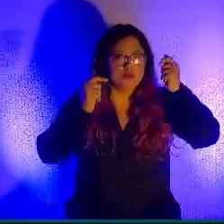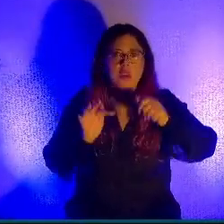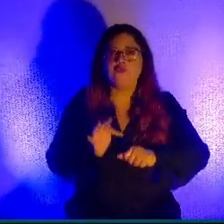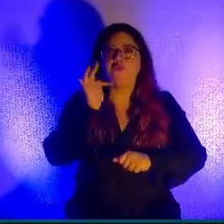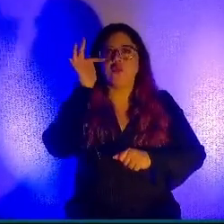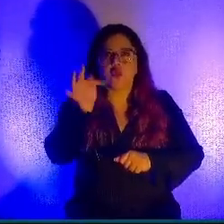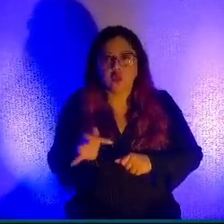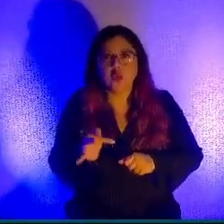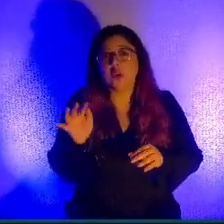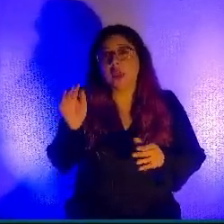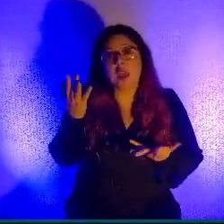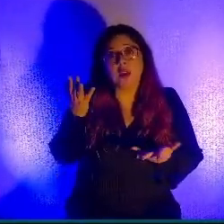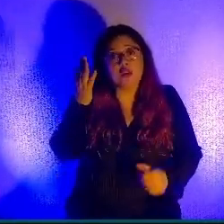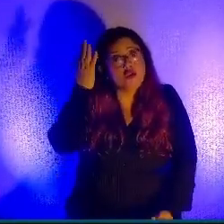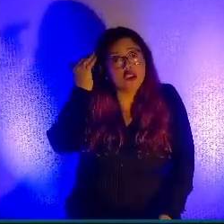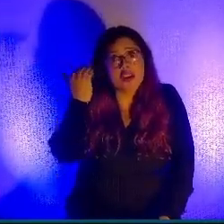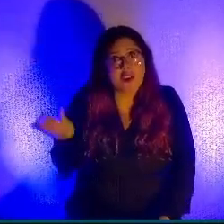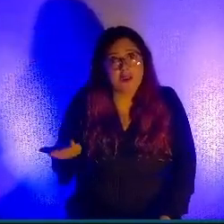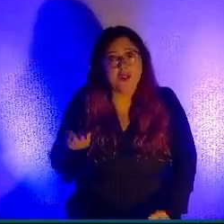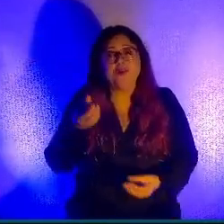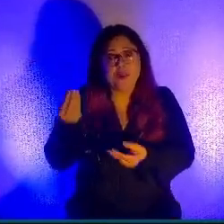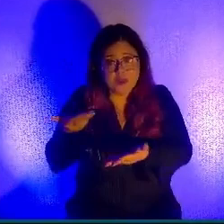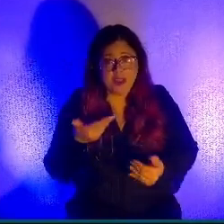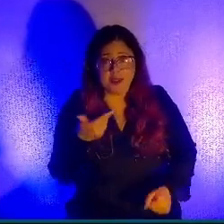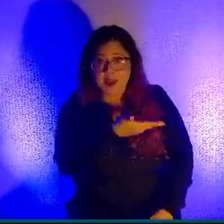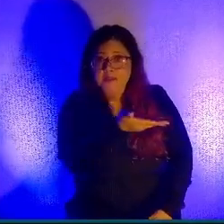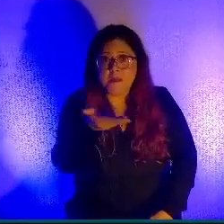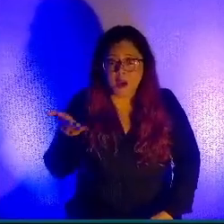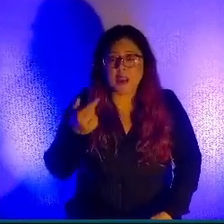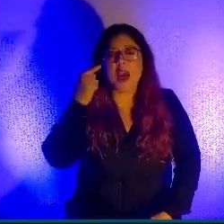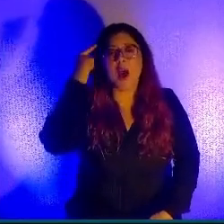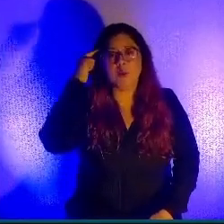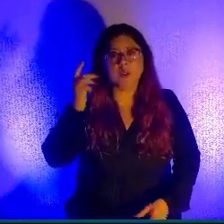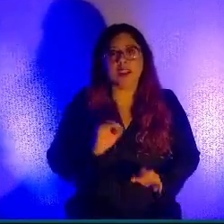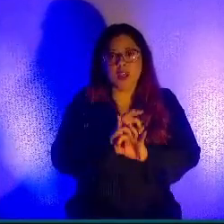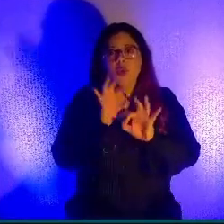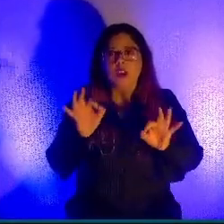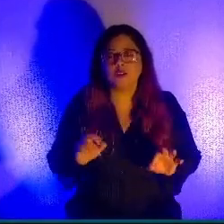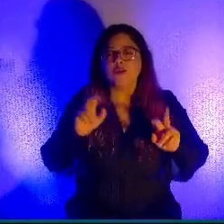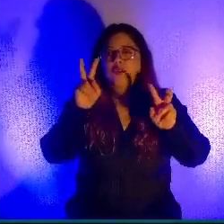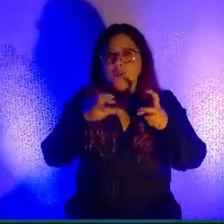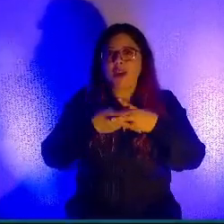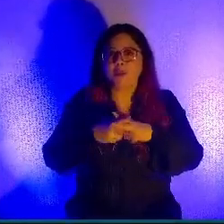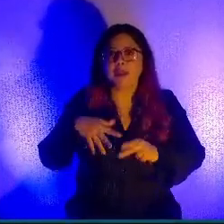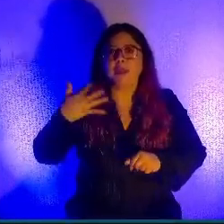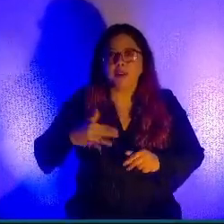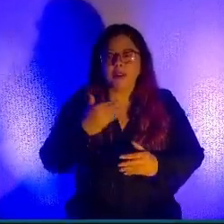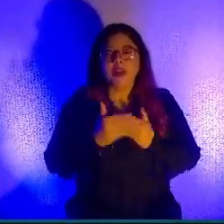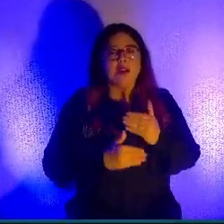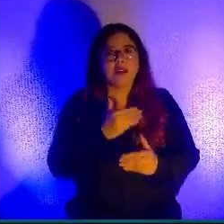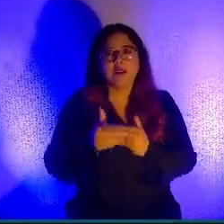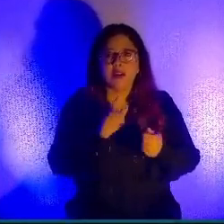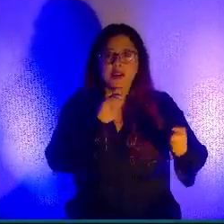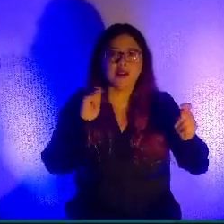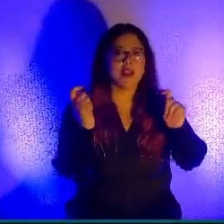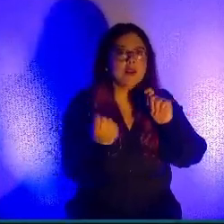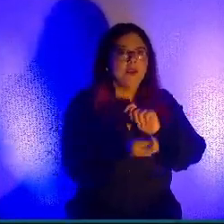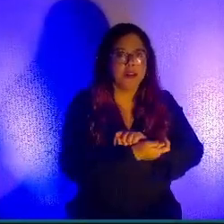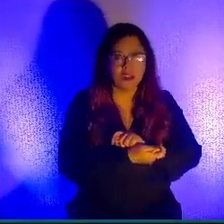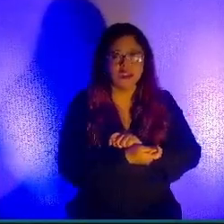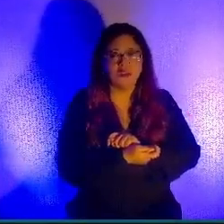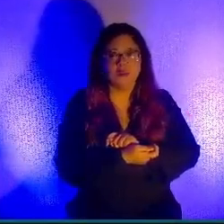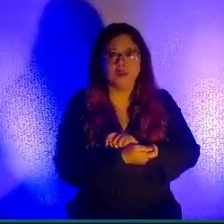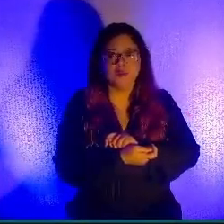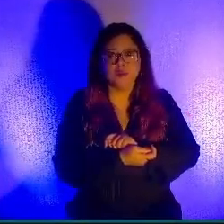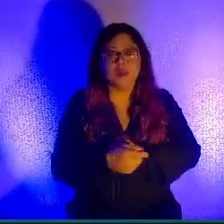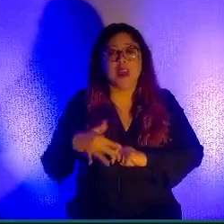futuro desconocido entonces dejo esta invitación a ustedes a pensar educación como una herramienta importante en este proceso de transformación no